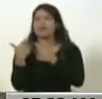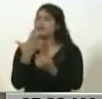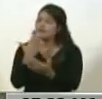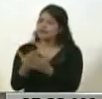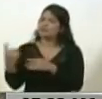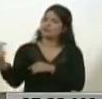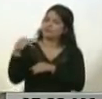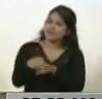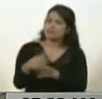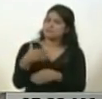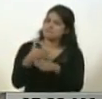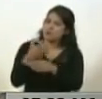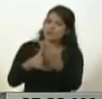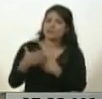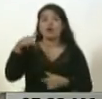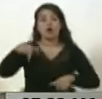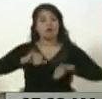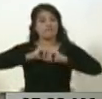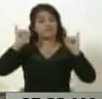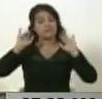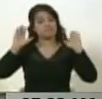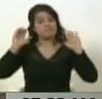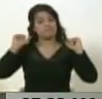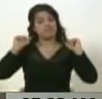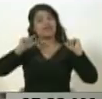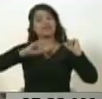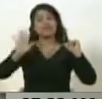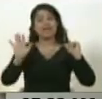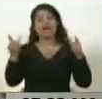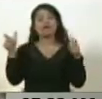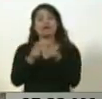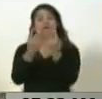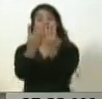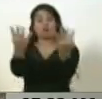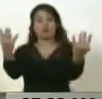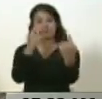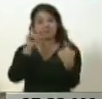nosotros. Vamos a despedirnos con los muchachos que ya se encuentran en el Video World. Adelante.